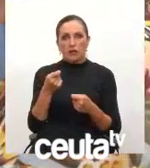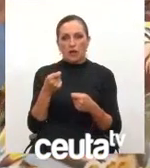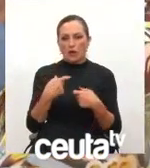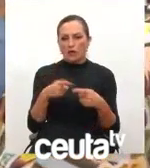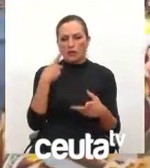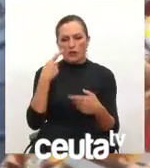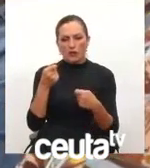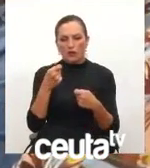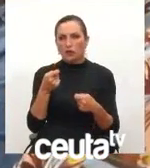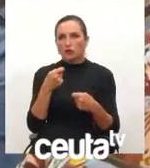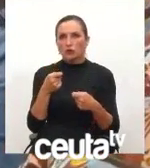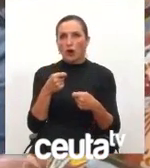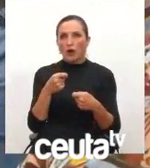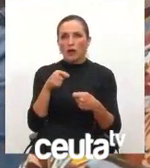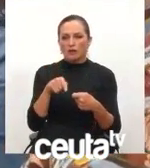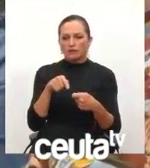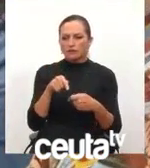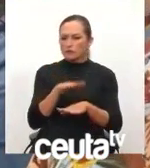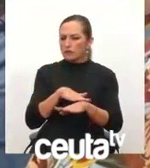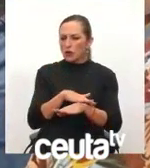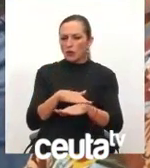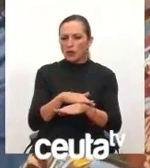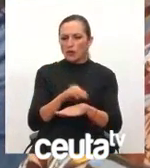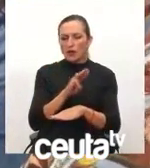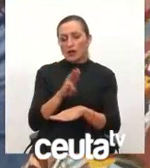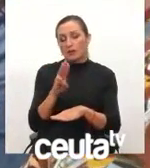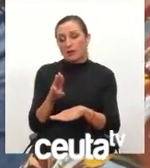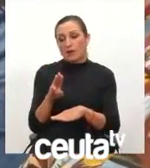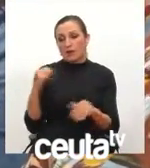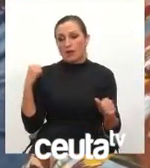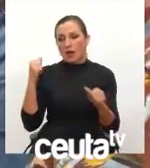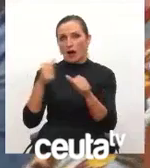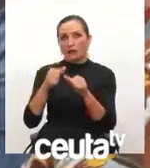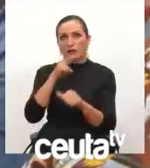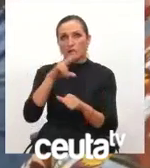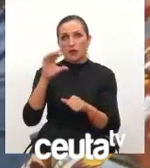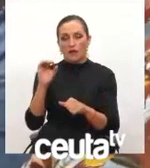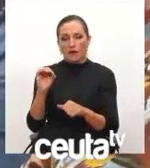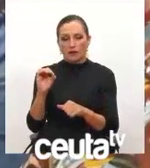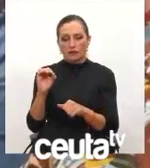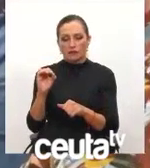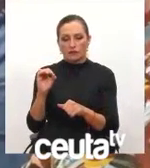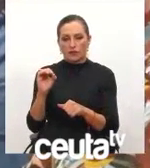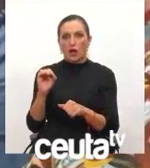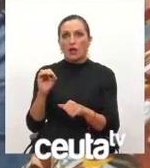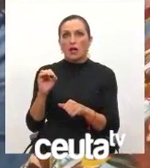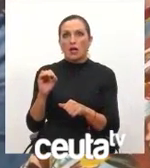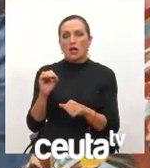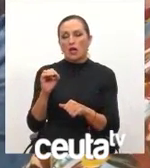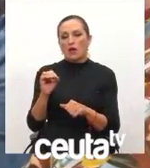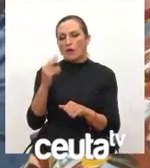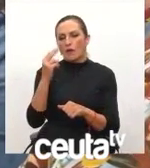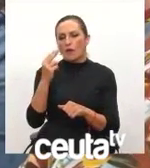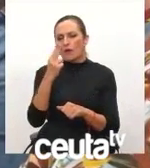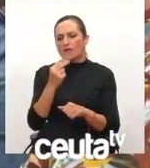central de lo que viene llevando a cabo el Gobierno del Partido Popular, ¿no?, desde hace 20 años. Un eje central en falsas promesas y en